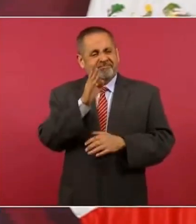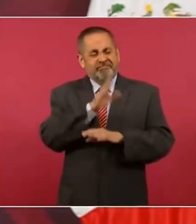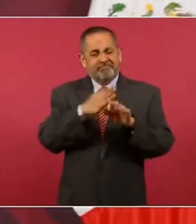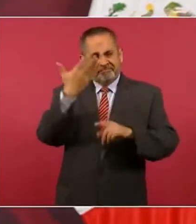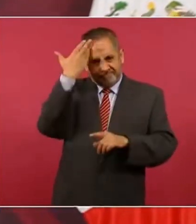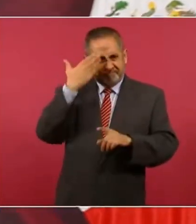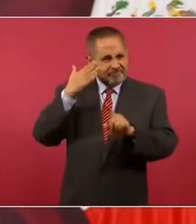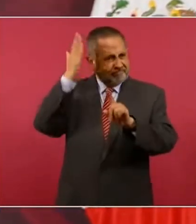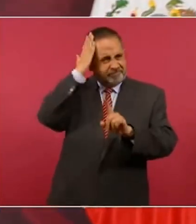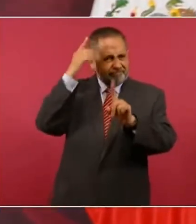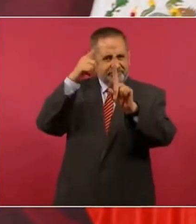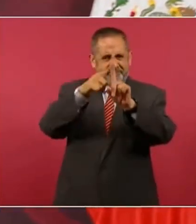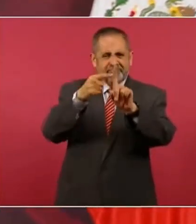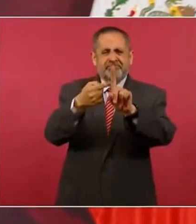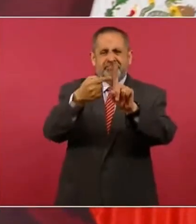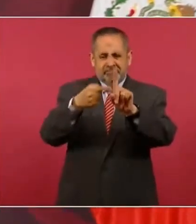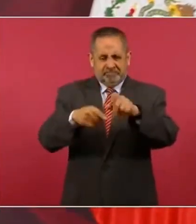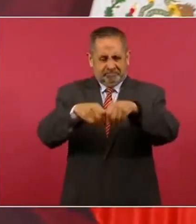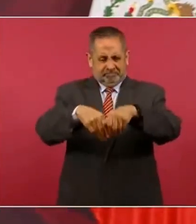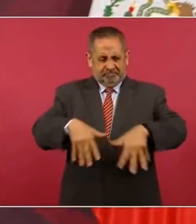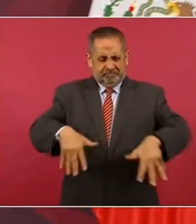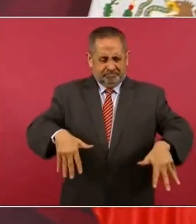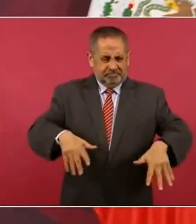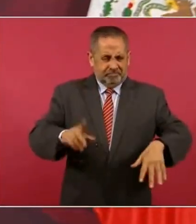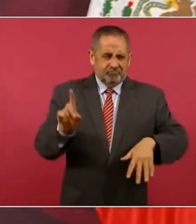muy de mano dura,